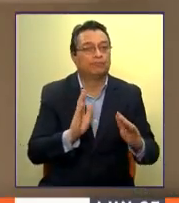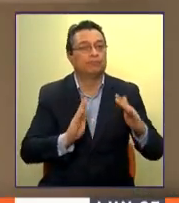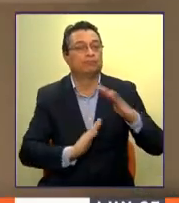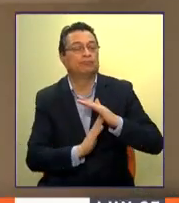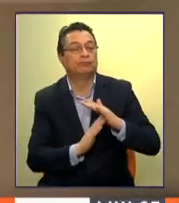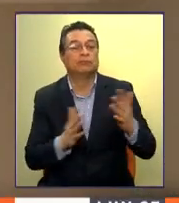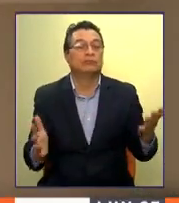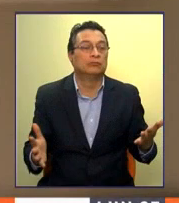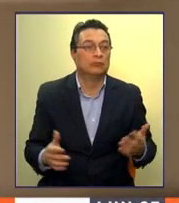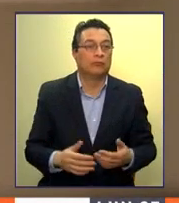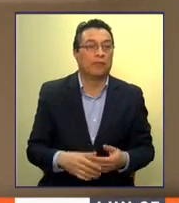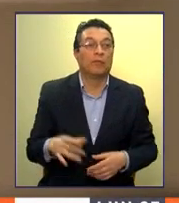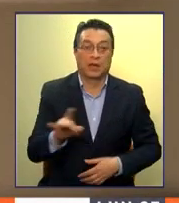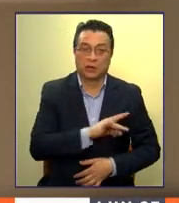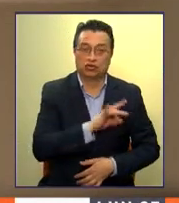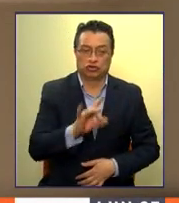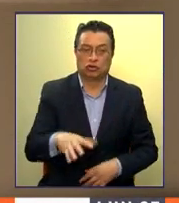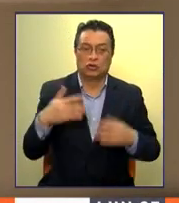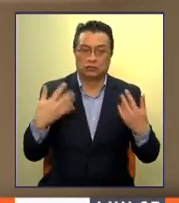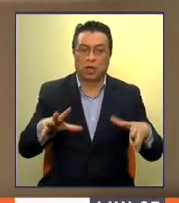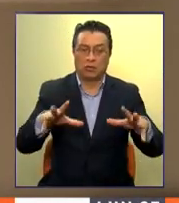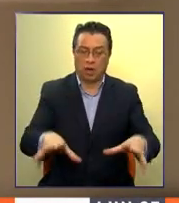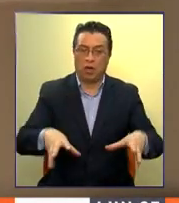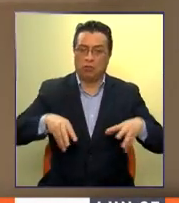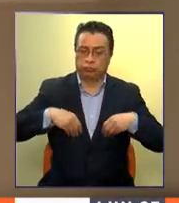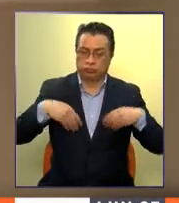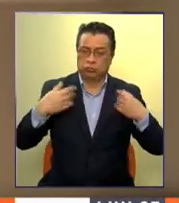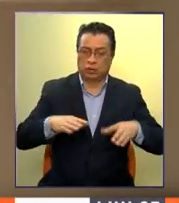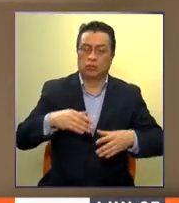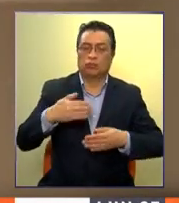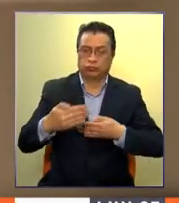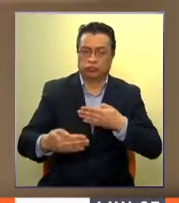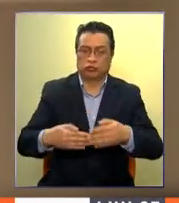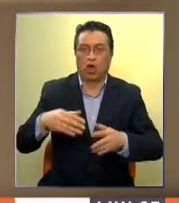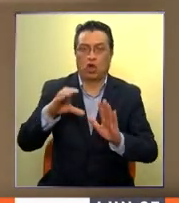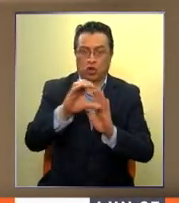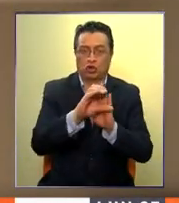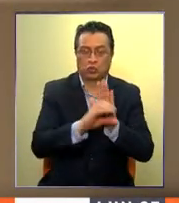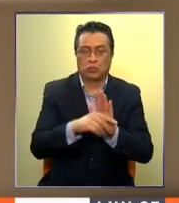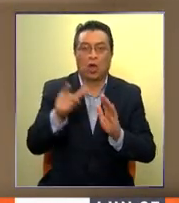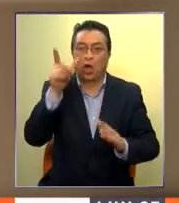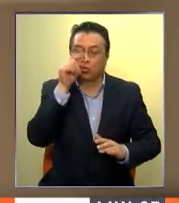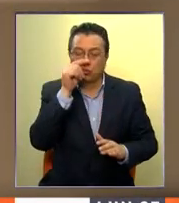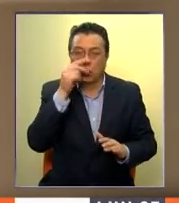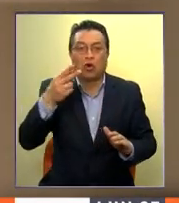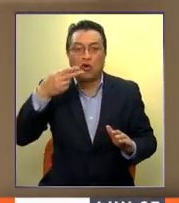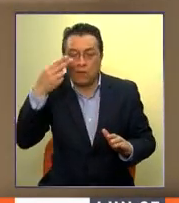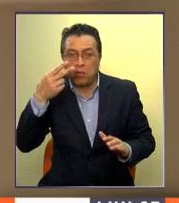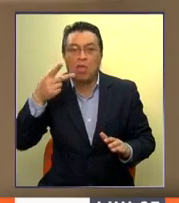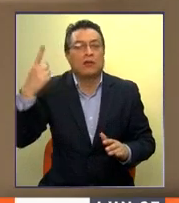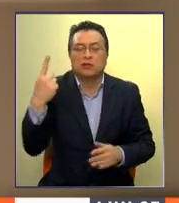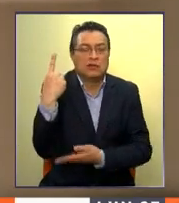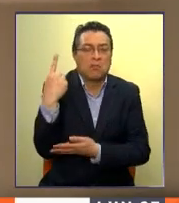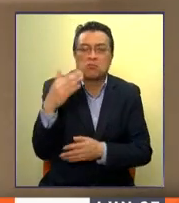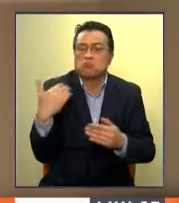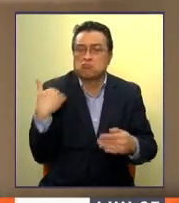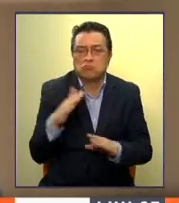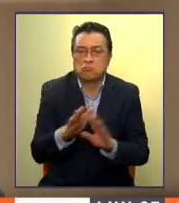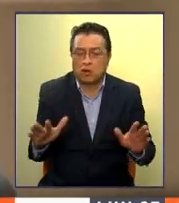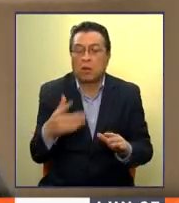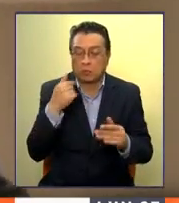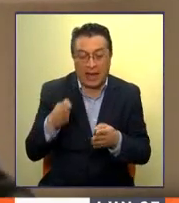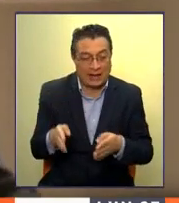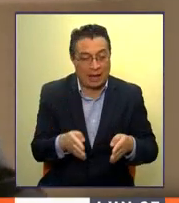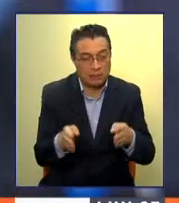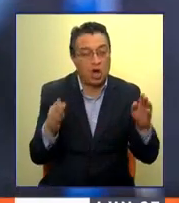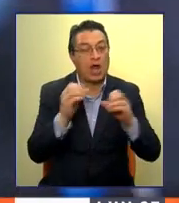chilenos ya asumieron este proceso constitucional no sé si importa mucho si es en octubre o en noviembre o en diciembre lo importante es que se defina un camino claro